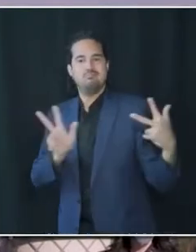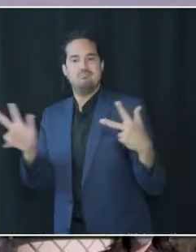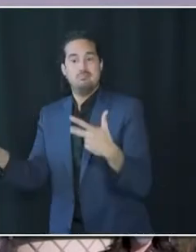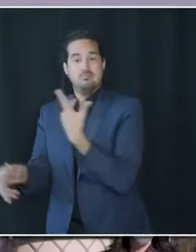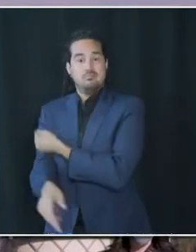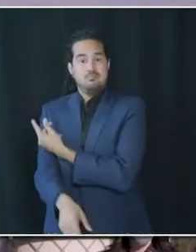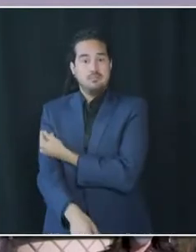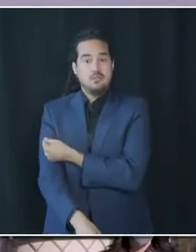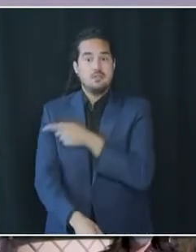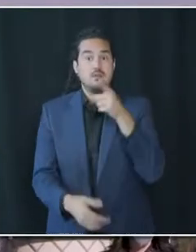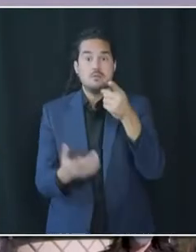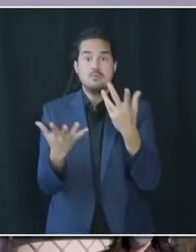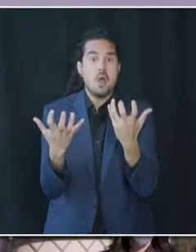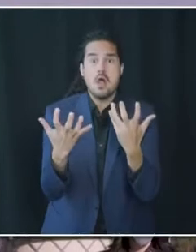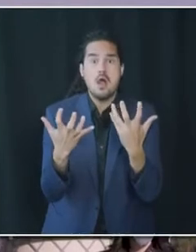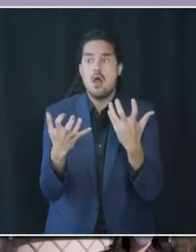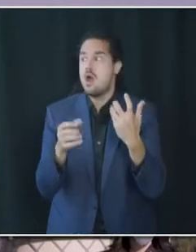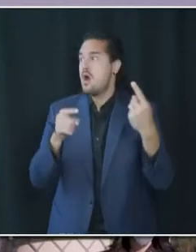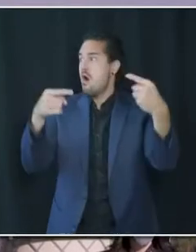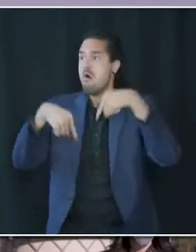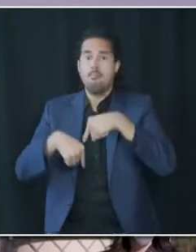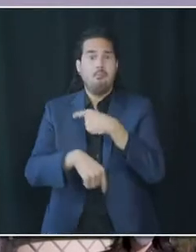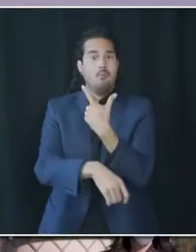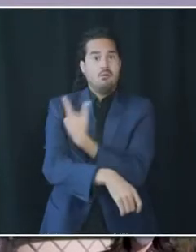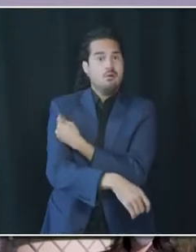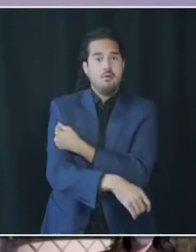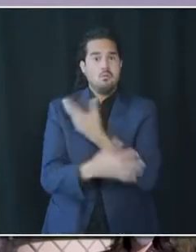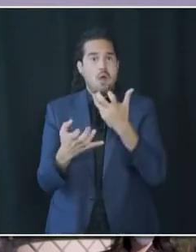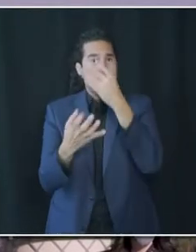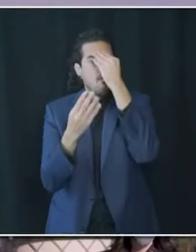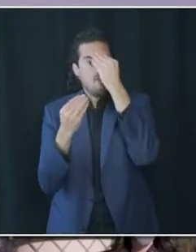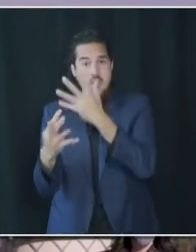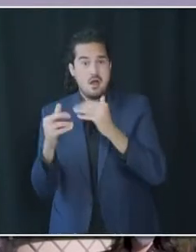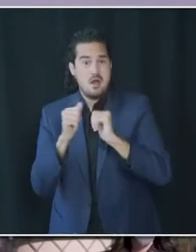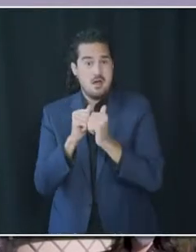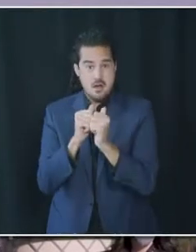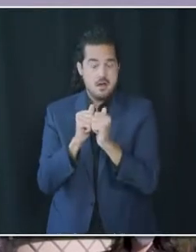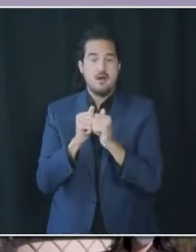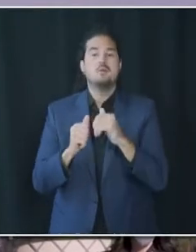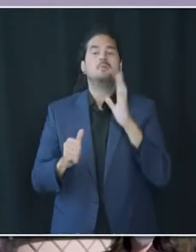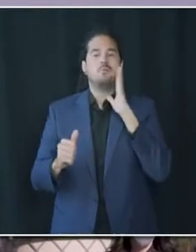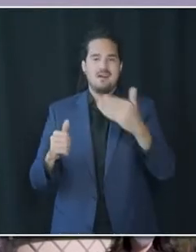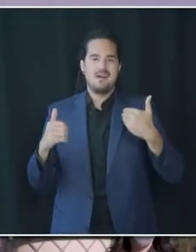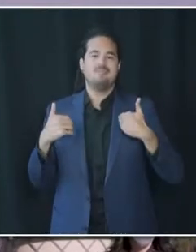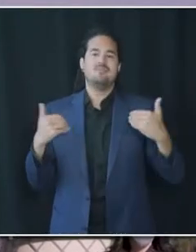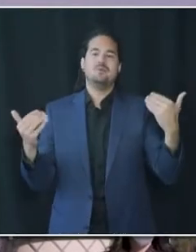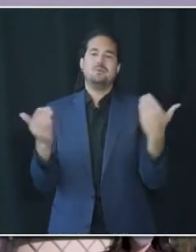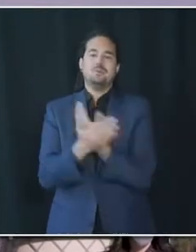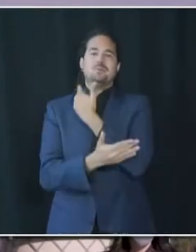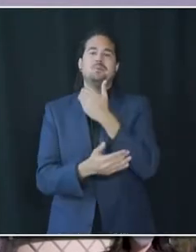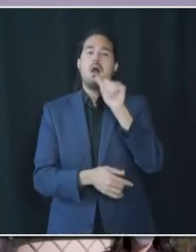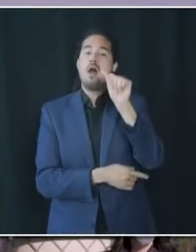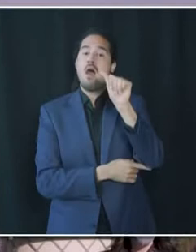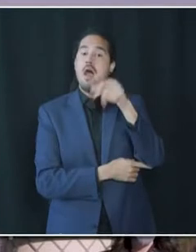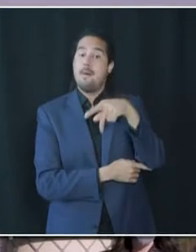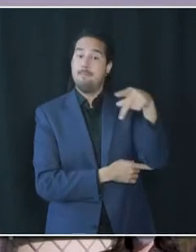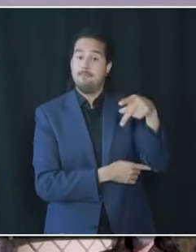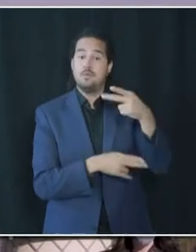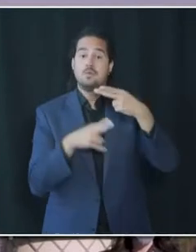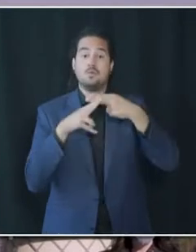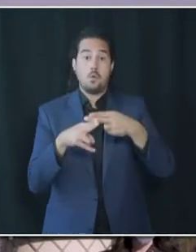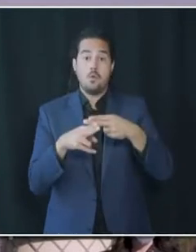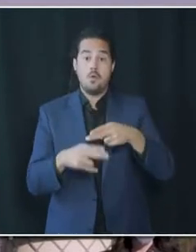sitio estamos lanzando en algunas semanas también a lo ancho del estado una nueva aplicación que se llama ma